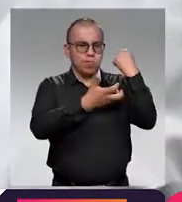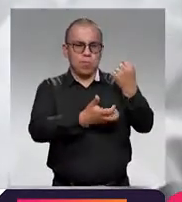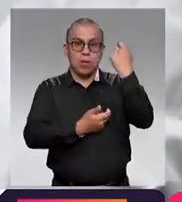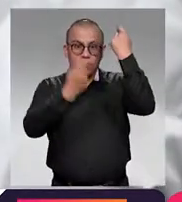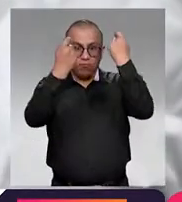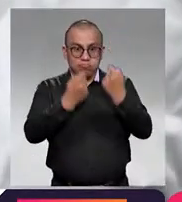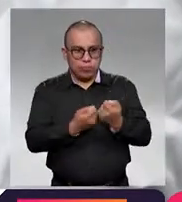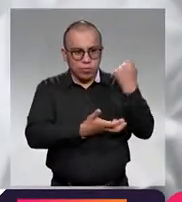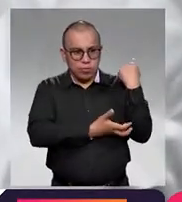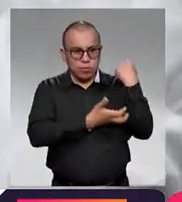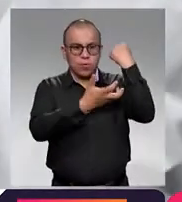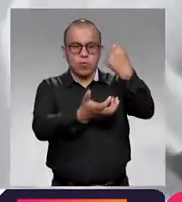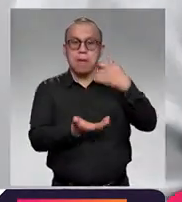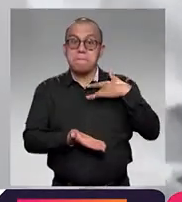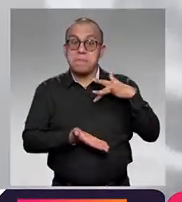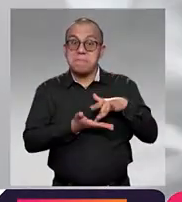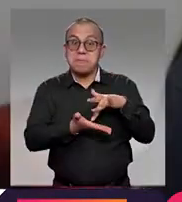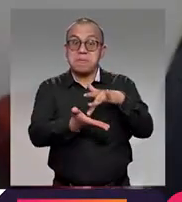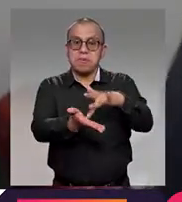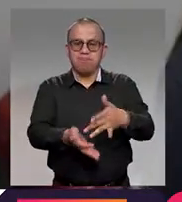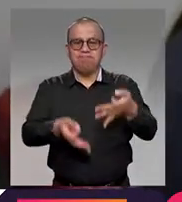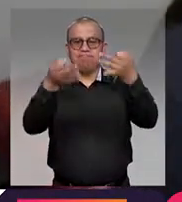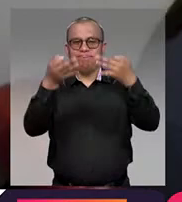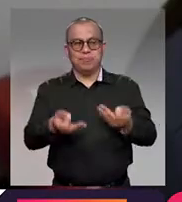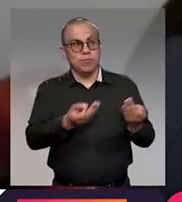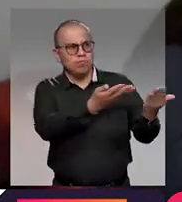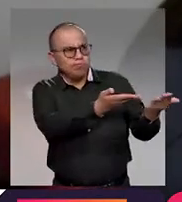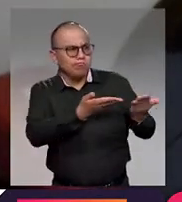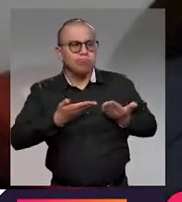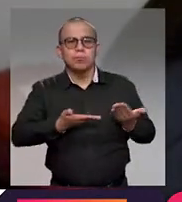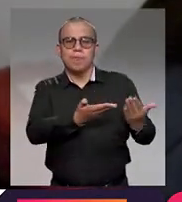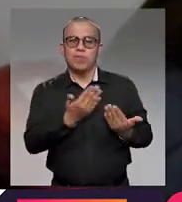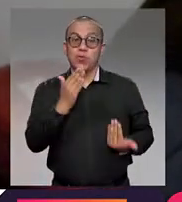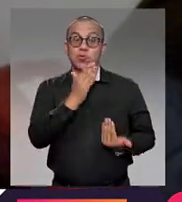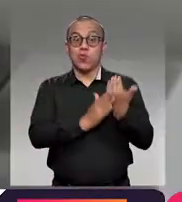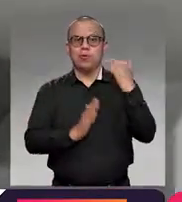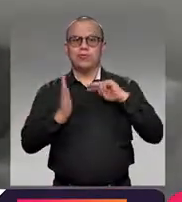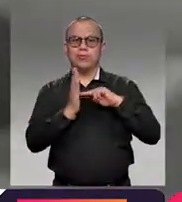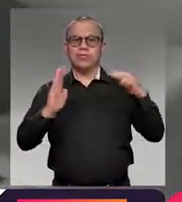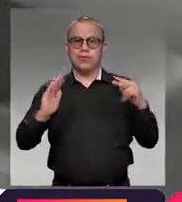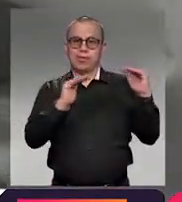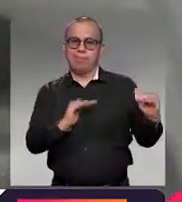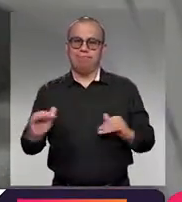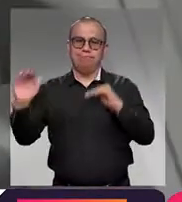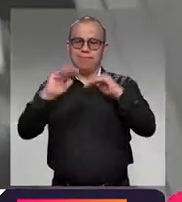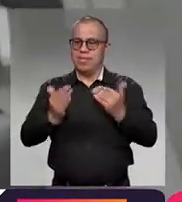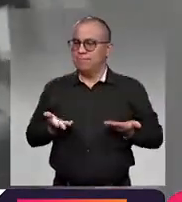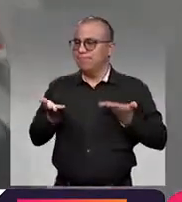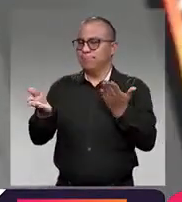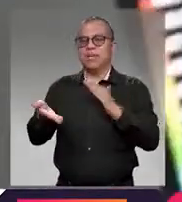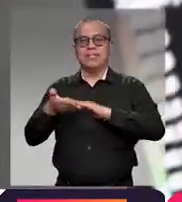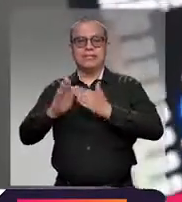presupuestal para poder traer estos equipos de última generación y ponerlos al servicio de la comunidad